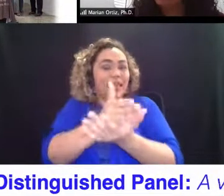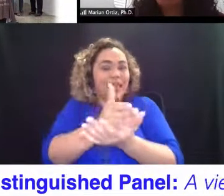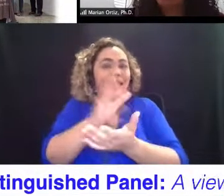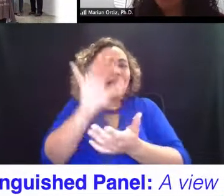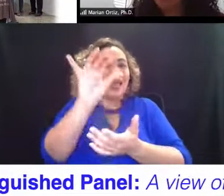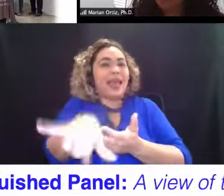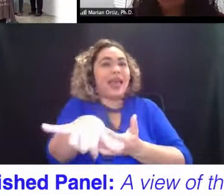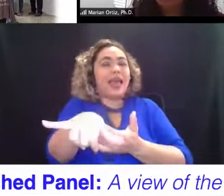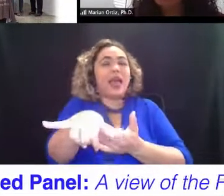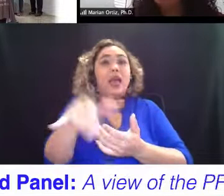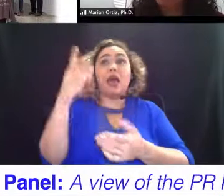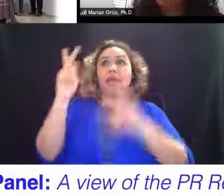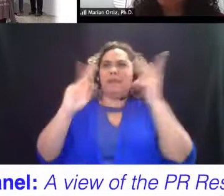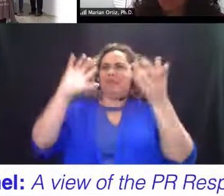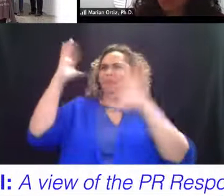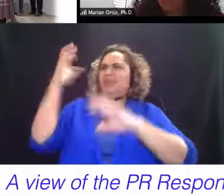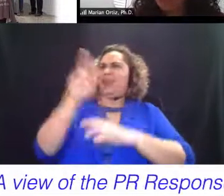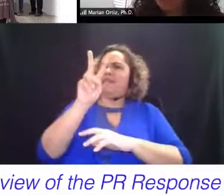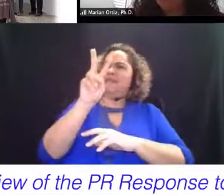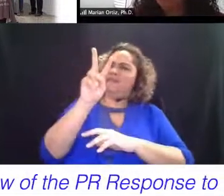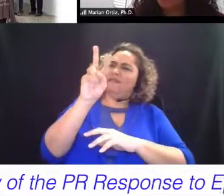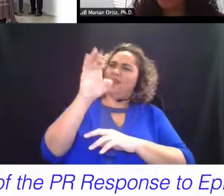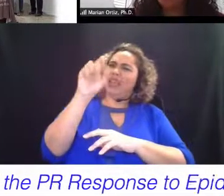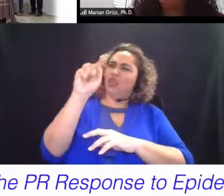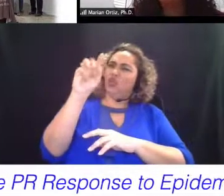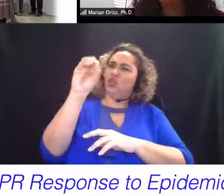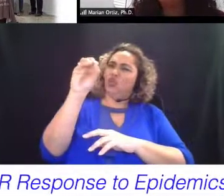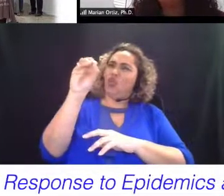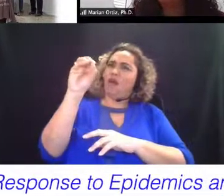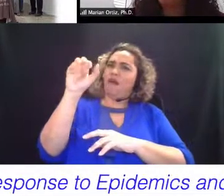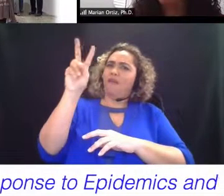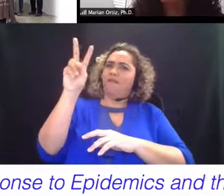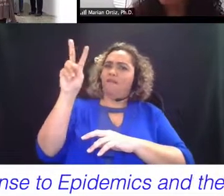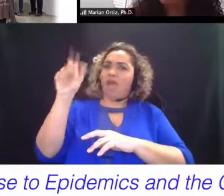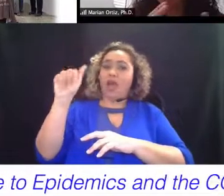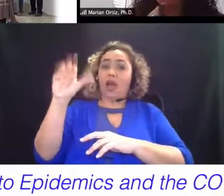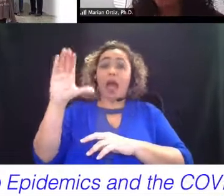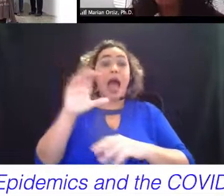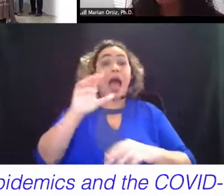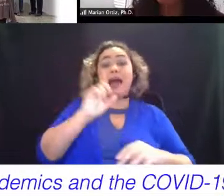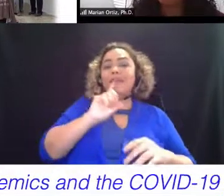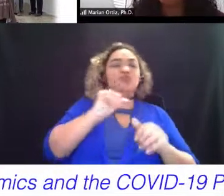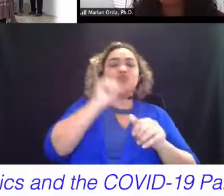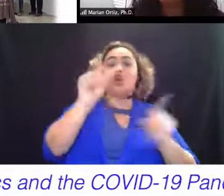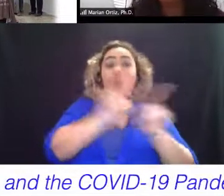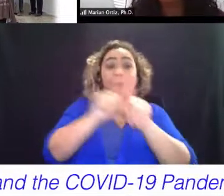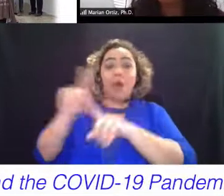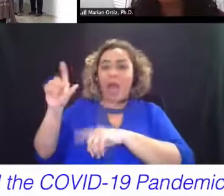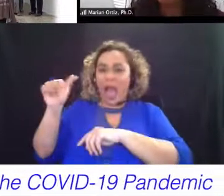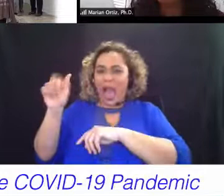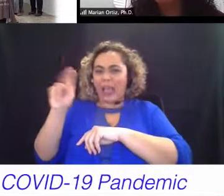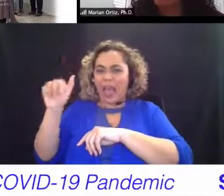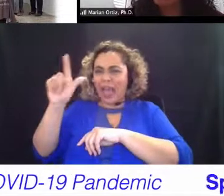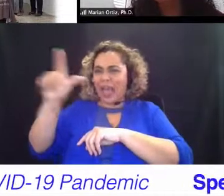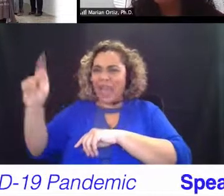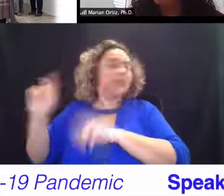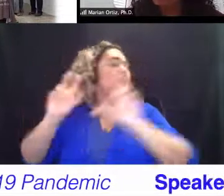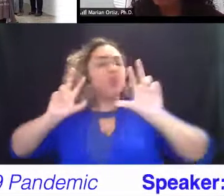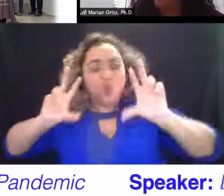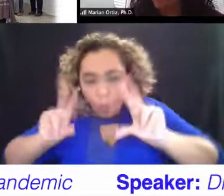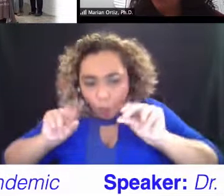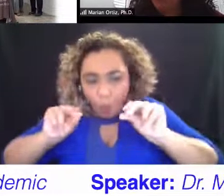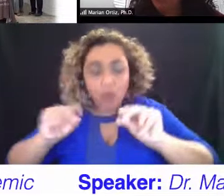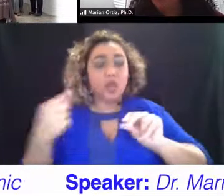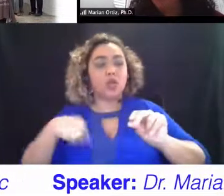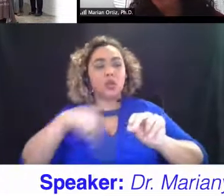mucha confusión porque pensaban que Vectovac era lo mismo que Nalet, ¿verdad? Vuelvo a esa falta de comunicación efectiva. y logramos implementarla